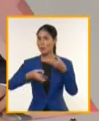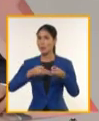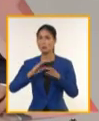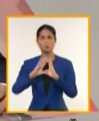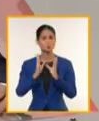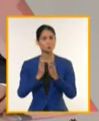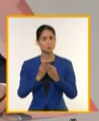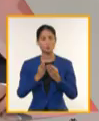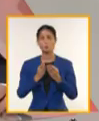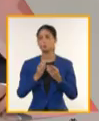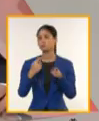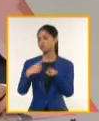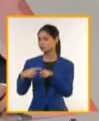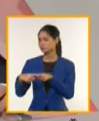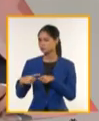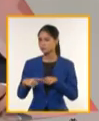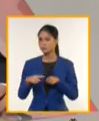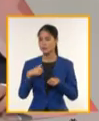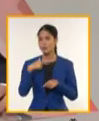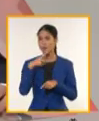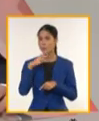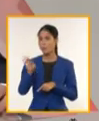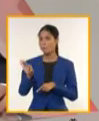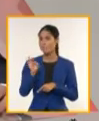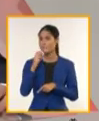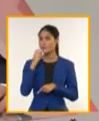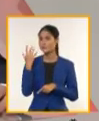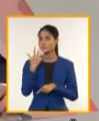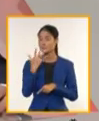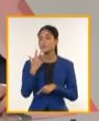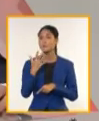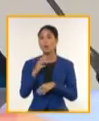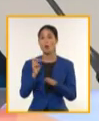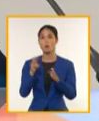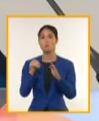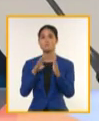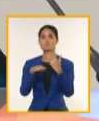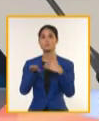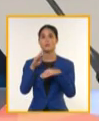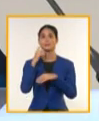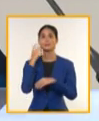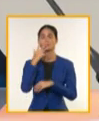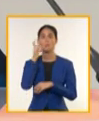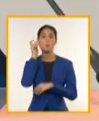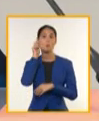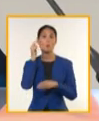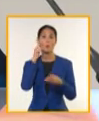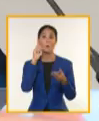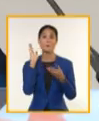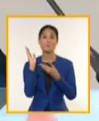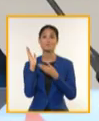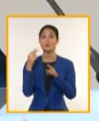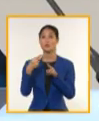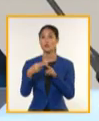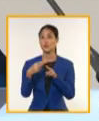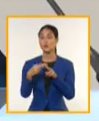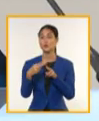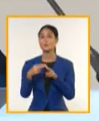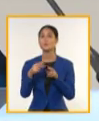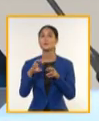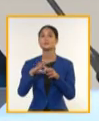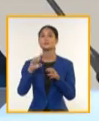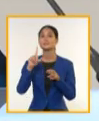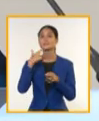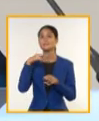hoy y para ello me acompaña la máster en Ciencias Gladys Hernández Pedraza, jefa del Departamento de